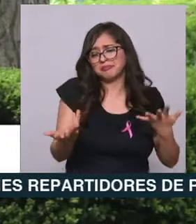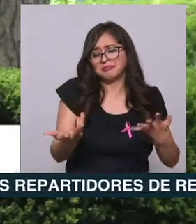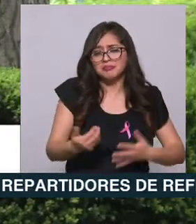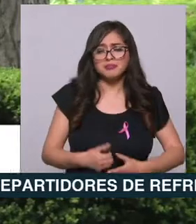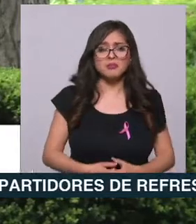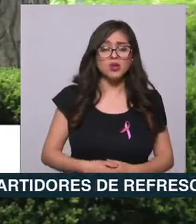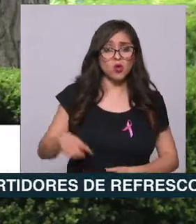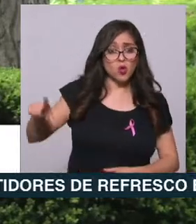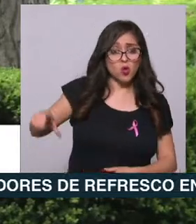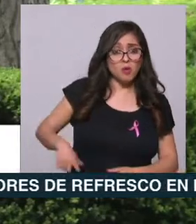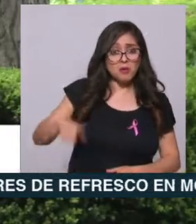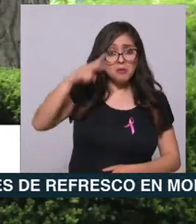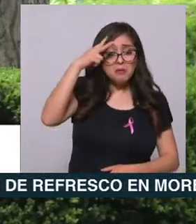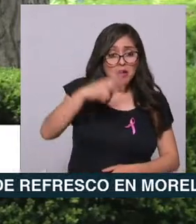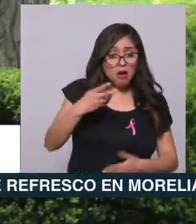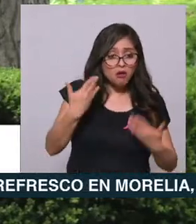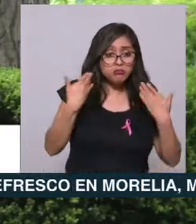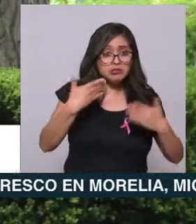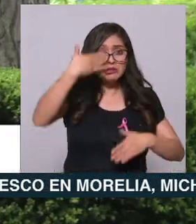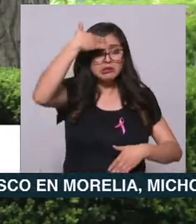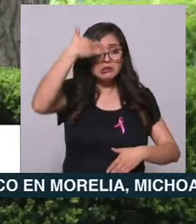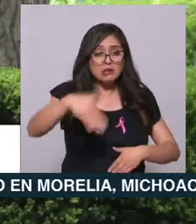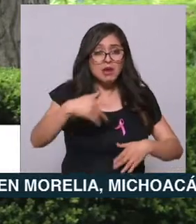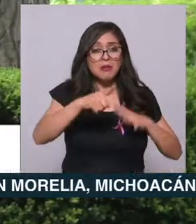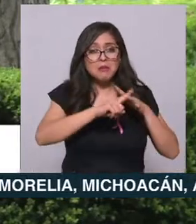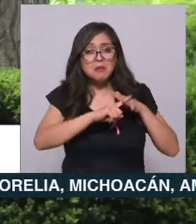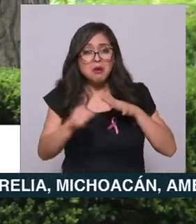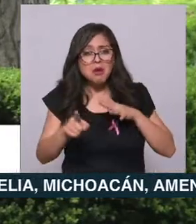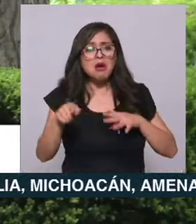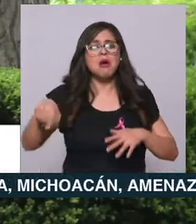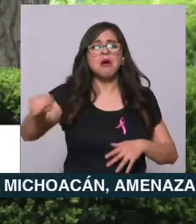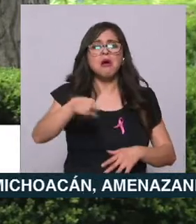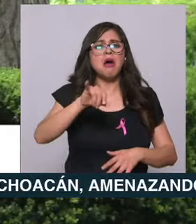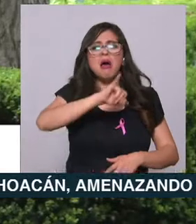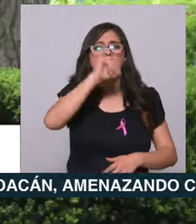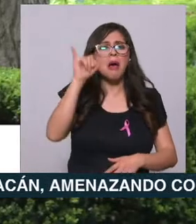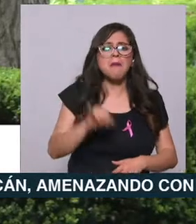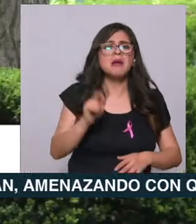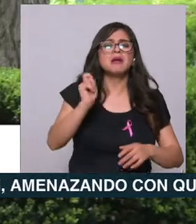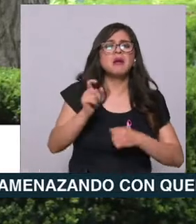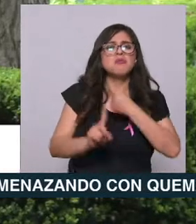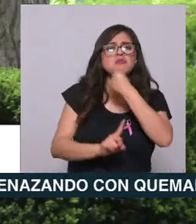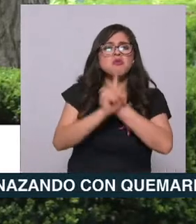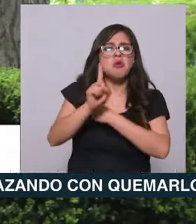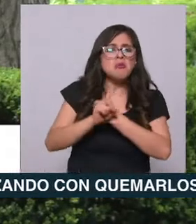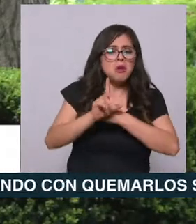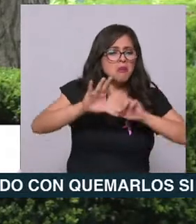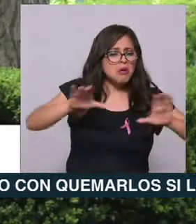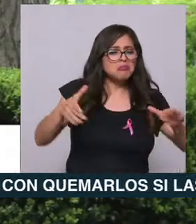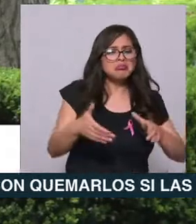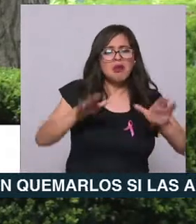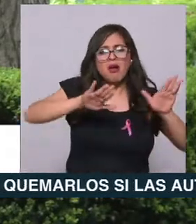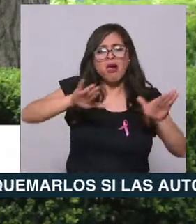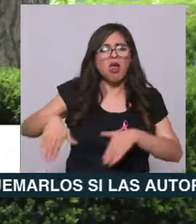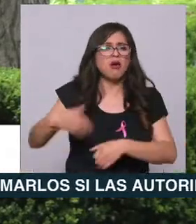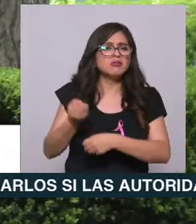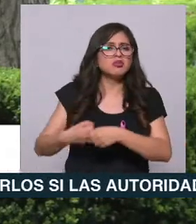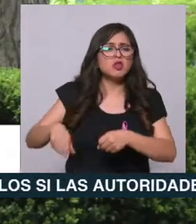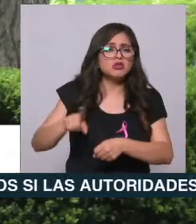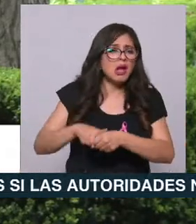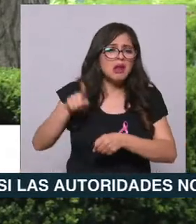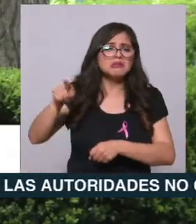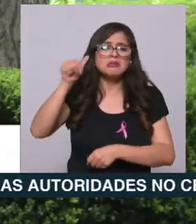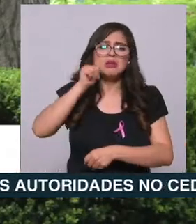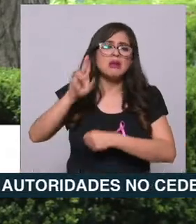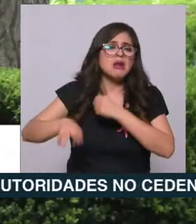nunca tuvo la capacidad porque nunca vio el problema migratorio como un asunto, un fenómeno social que es natural